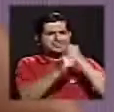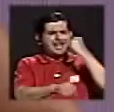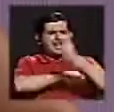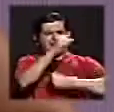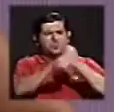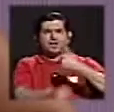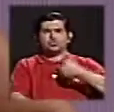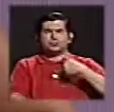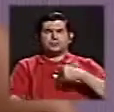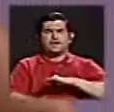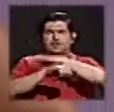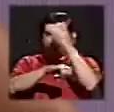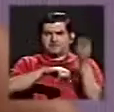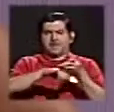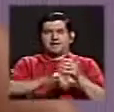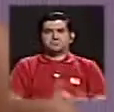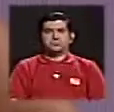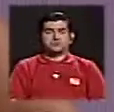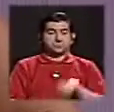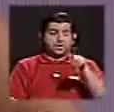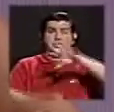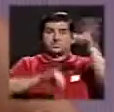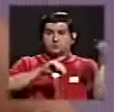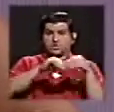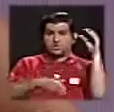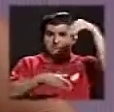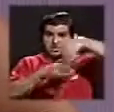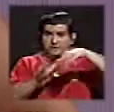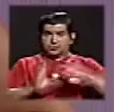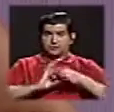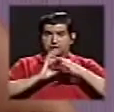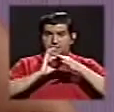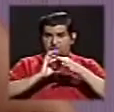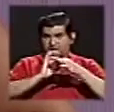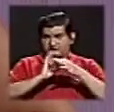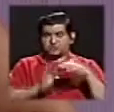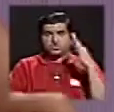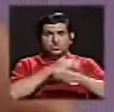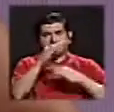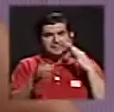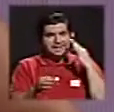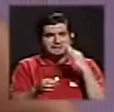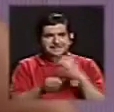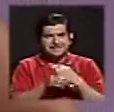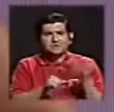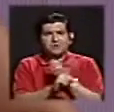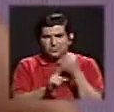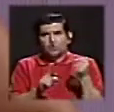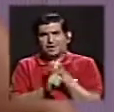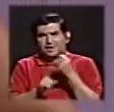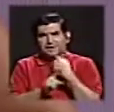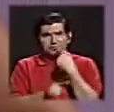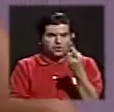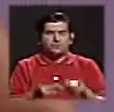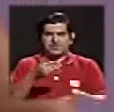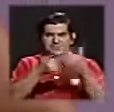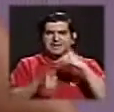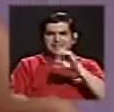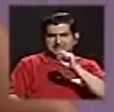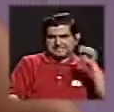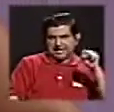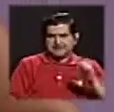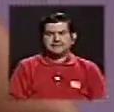que tienen embarazos. Entonces, eso además incluido en relaciones de muchísima violencia, como decía Zeidia